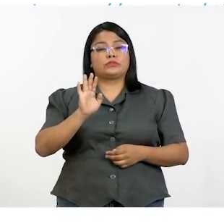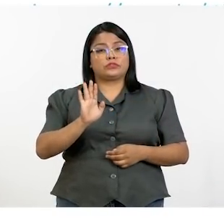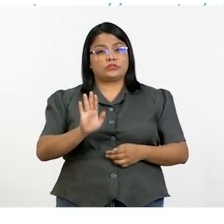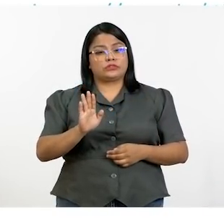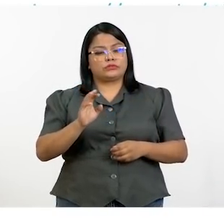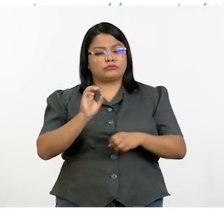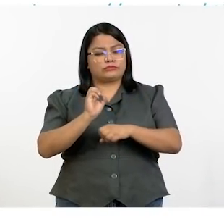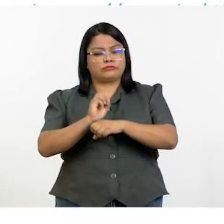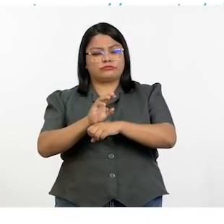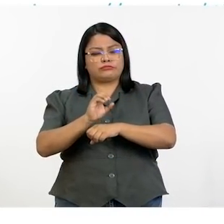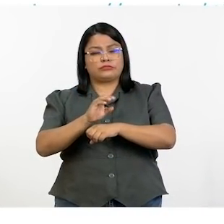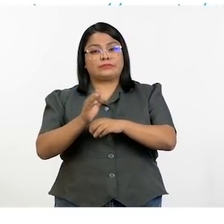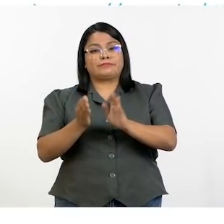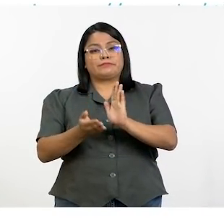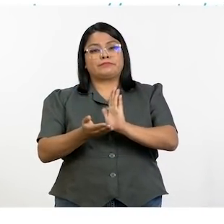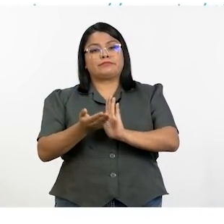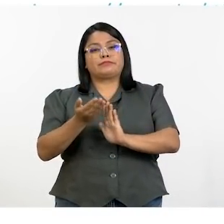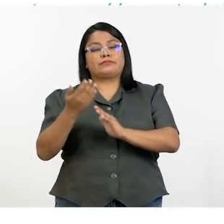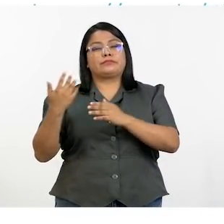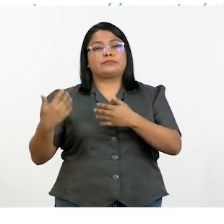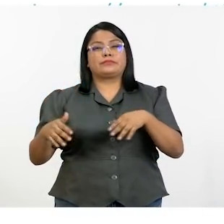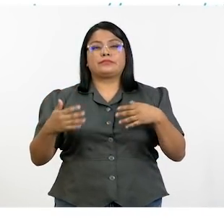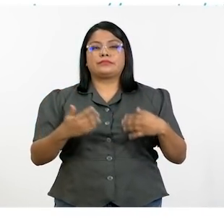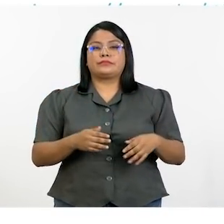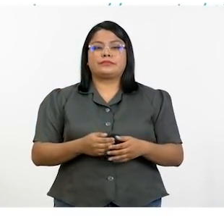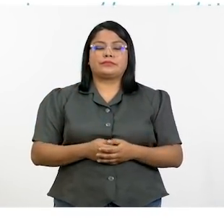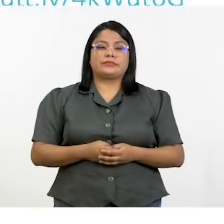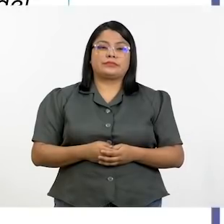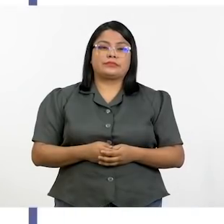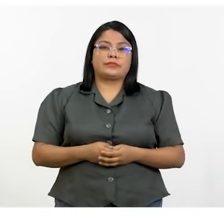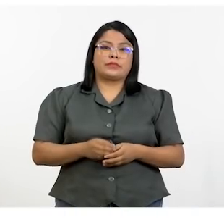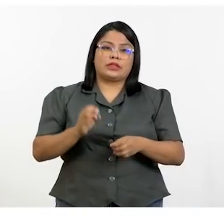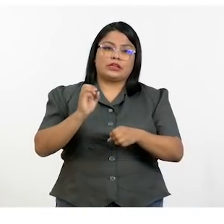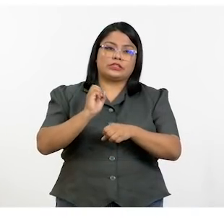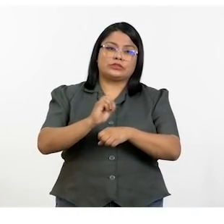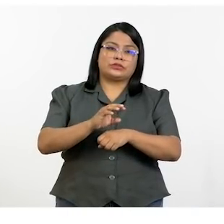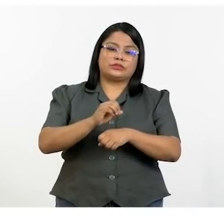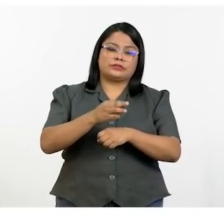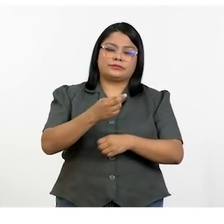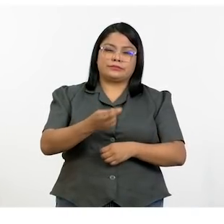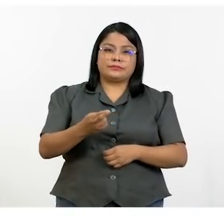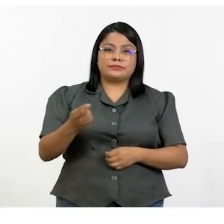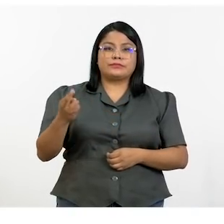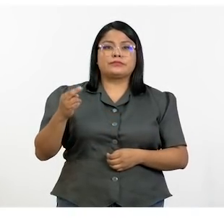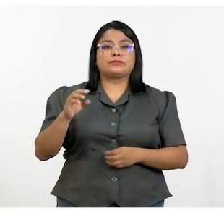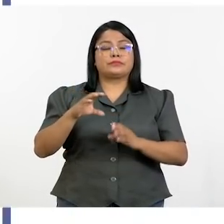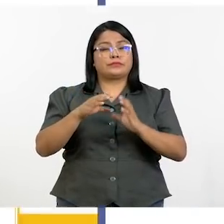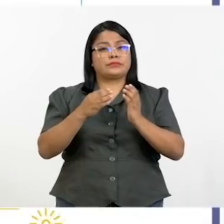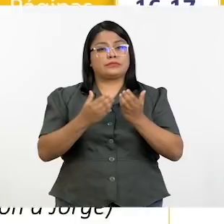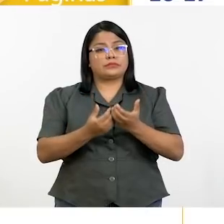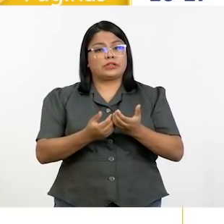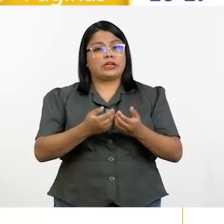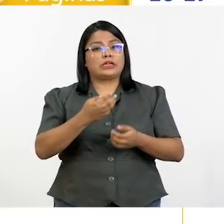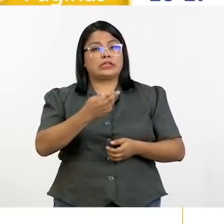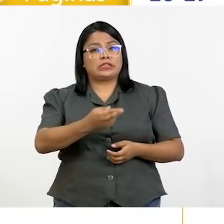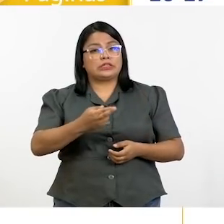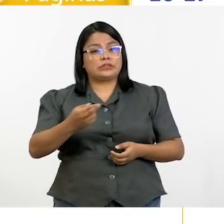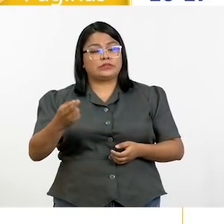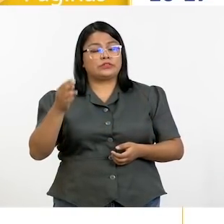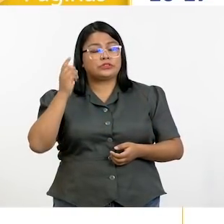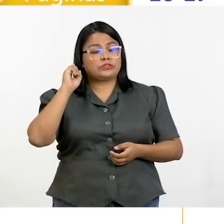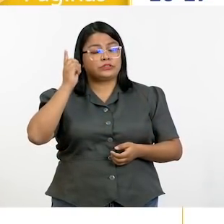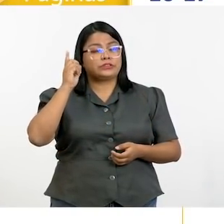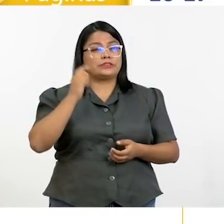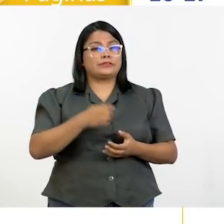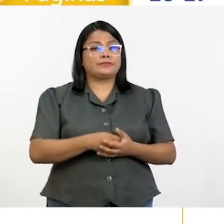sus respectivas sugerencias de desarrollo de actividades, las sugerencias de recursos para la clase y recursos para